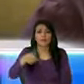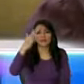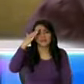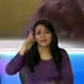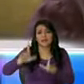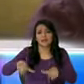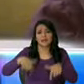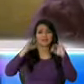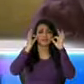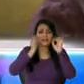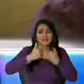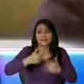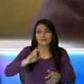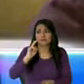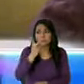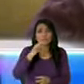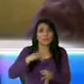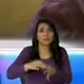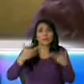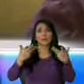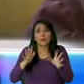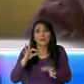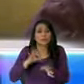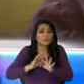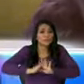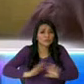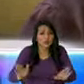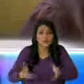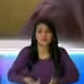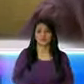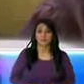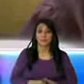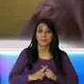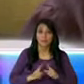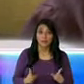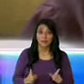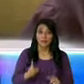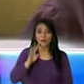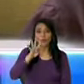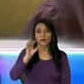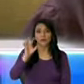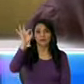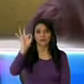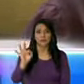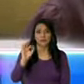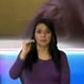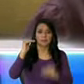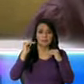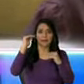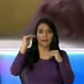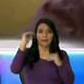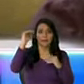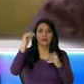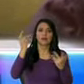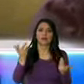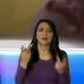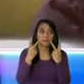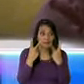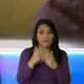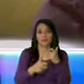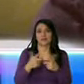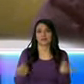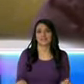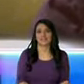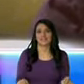Lasso entraban a la segunda vuelta con cualquier votación que tengan. Pero el momento que pusieron ese 40% con la diferencia de 10, miren los problemas que